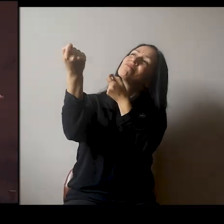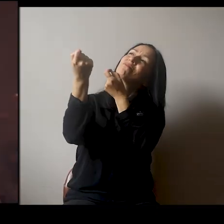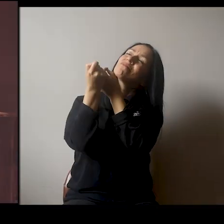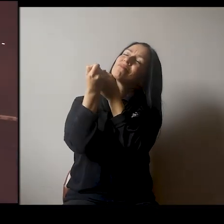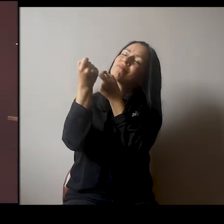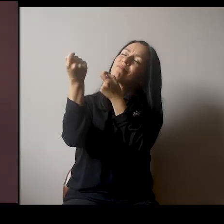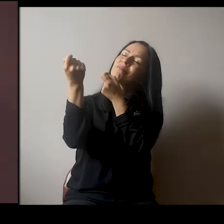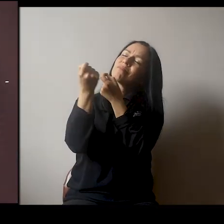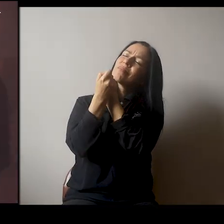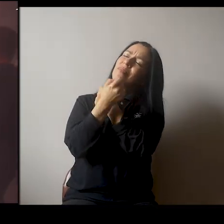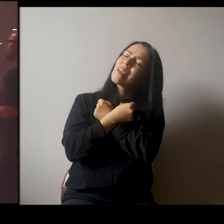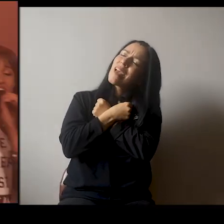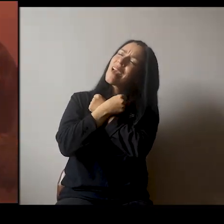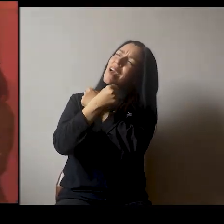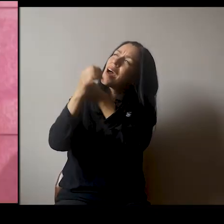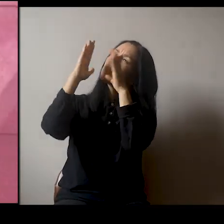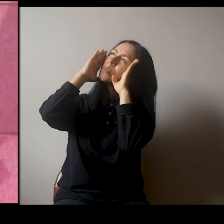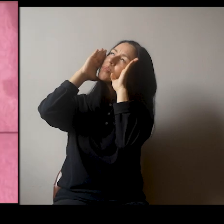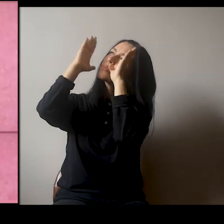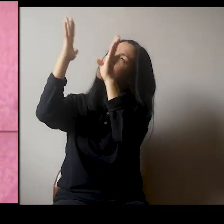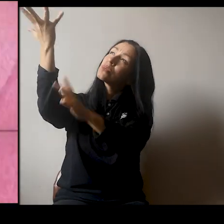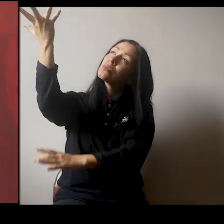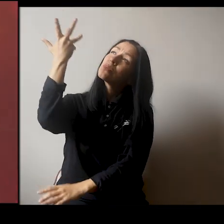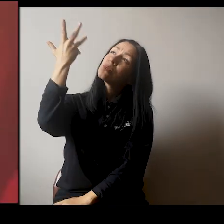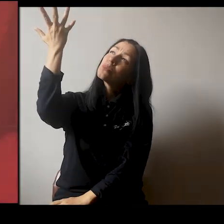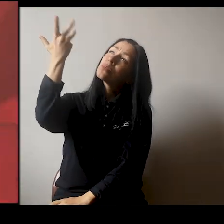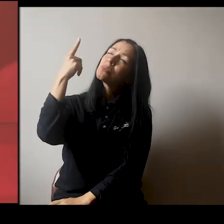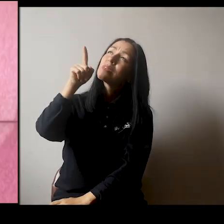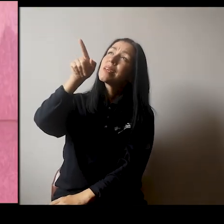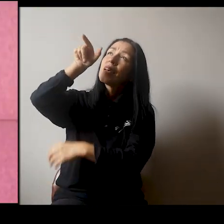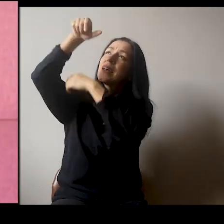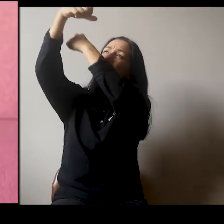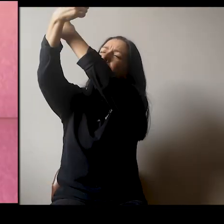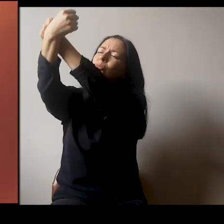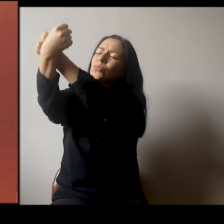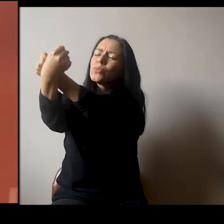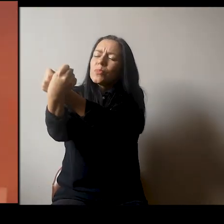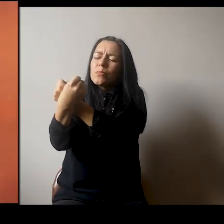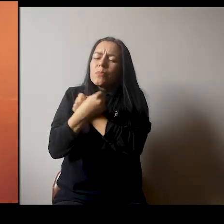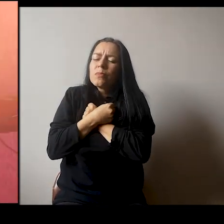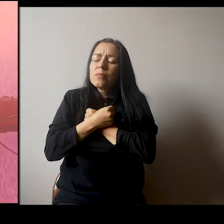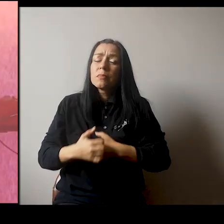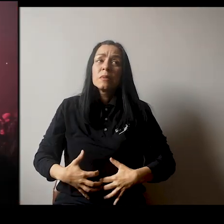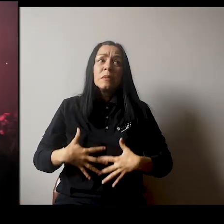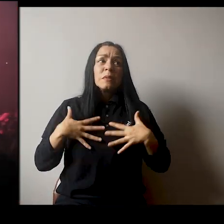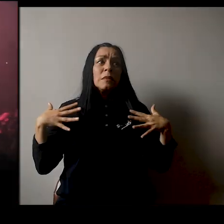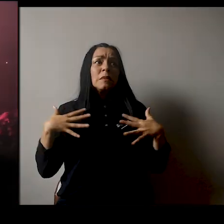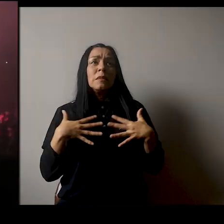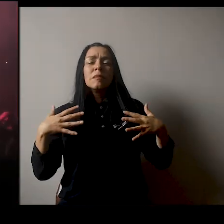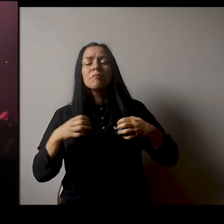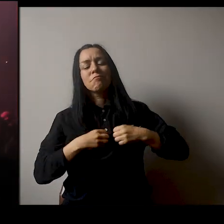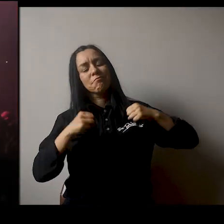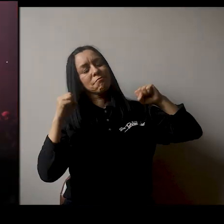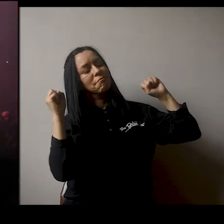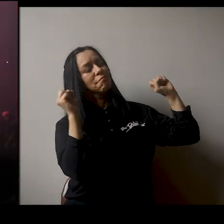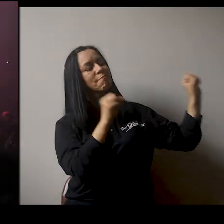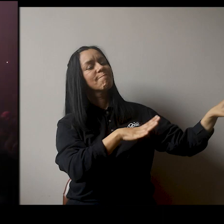mi dolor. Estás tan cerca, amo escuchar tu voz. Es